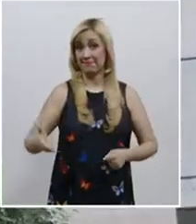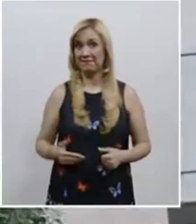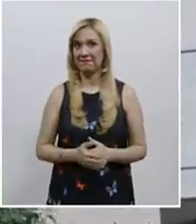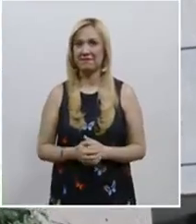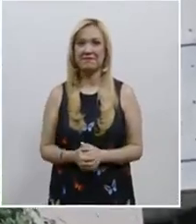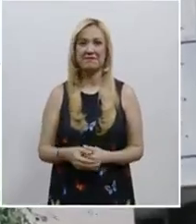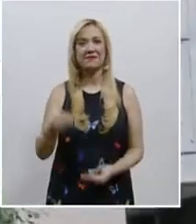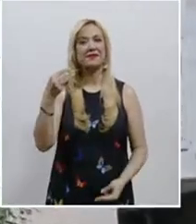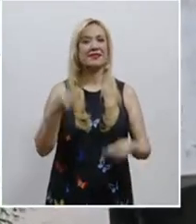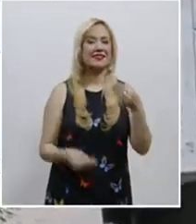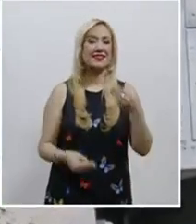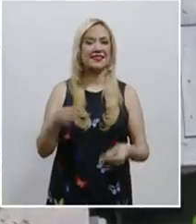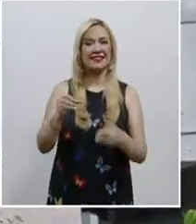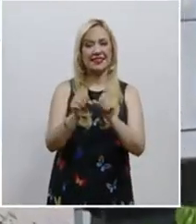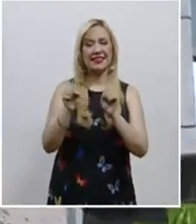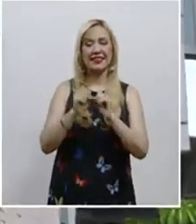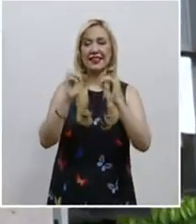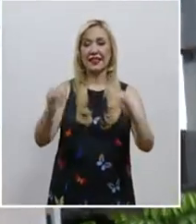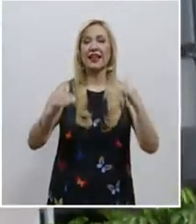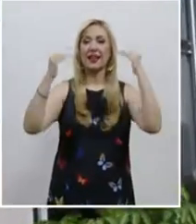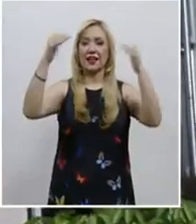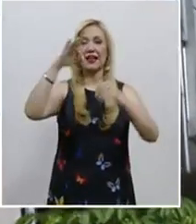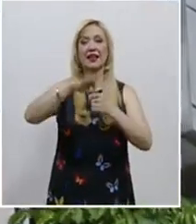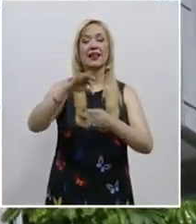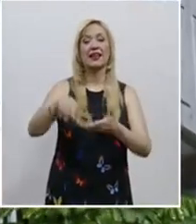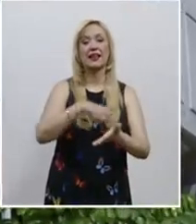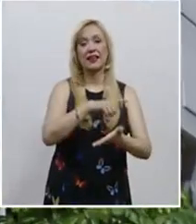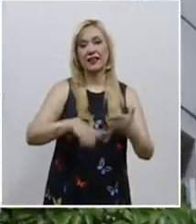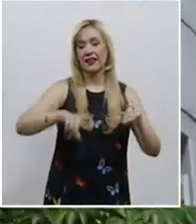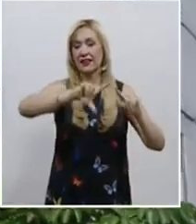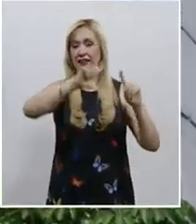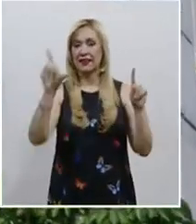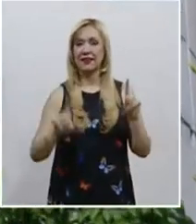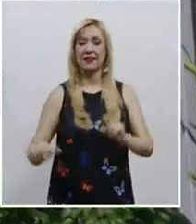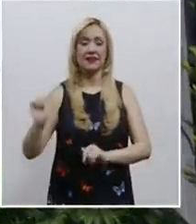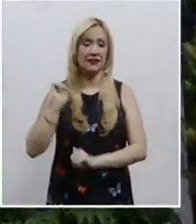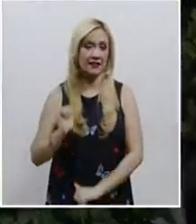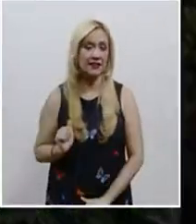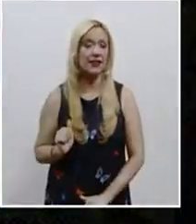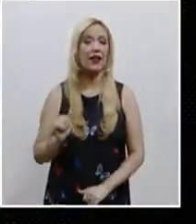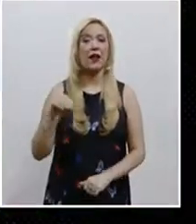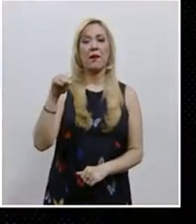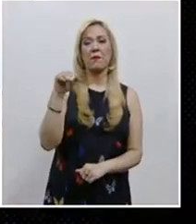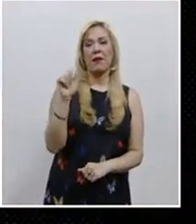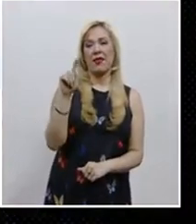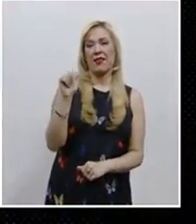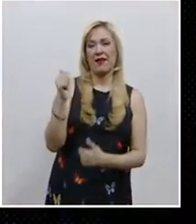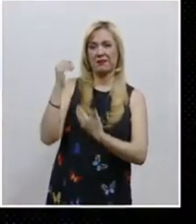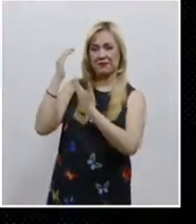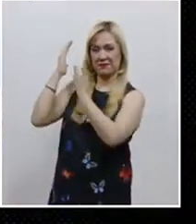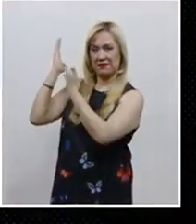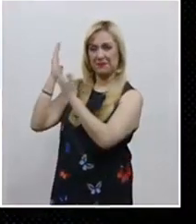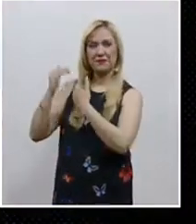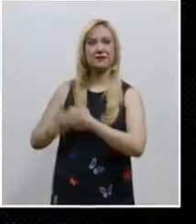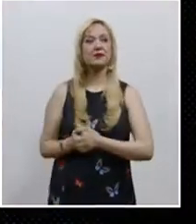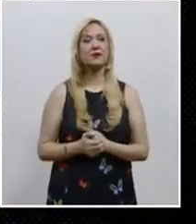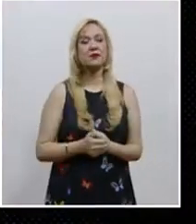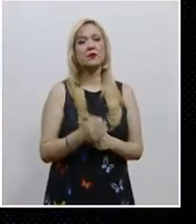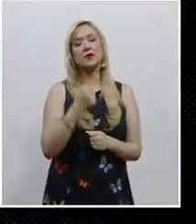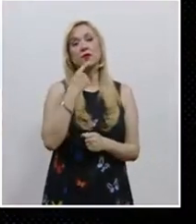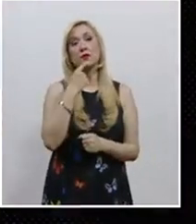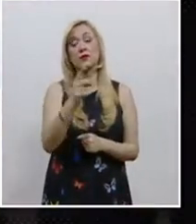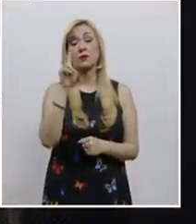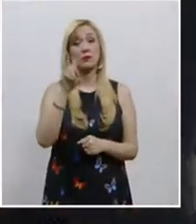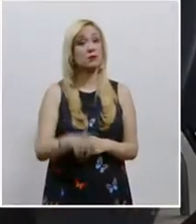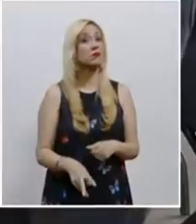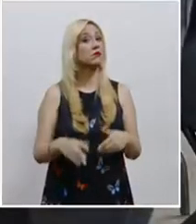El magistrado de la Sala Superior del Tribunal Electoral del Poder Judicial de la Federación, Felipe de la Mata Pizaña, destacó